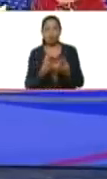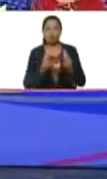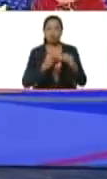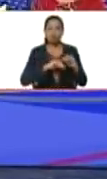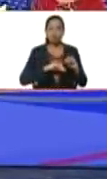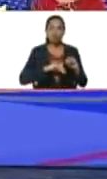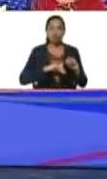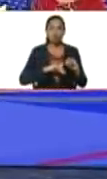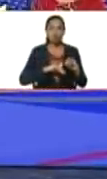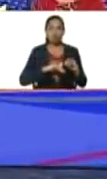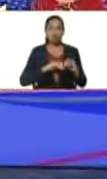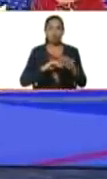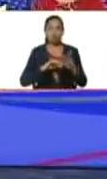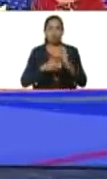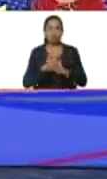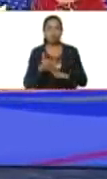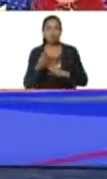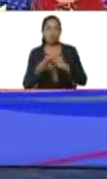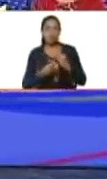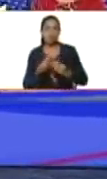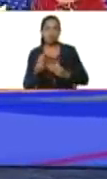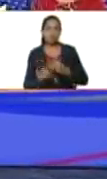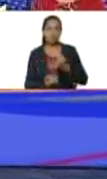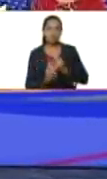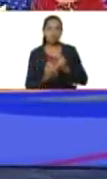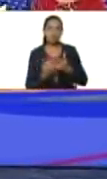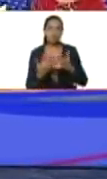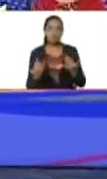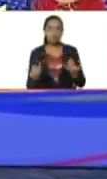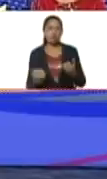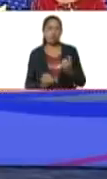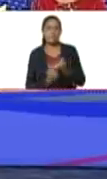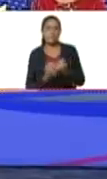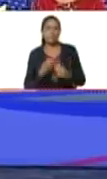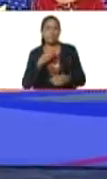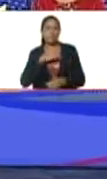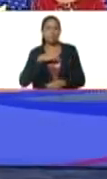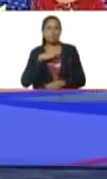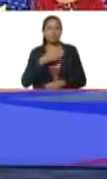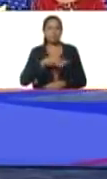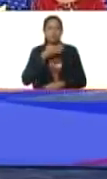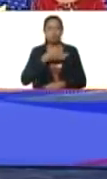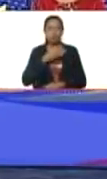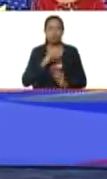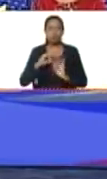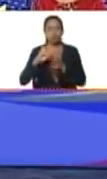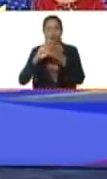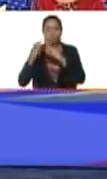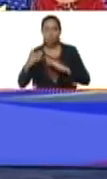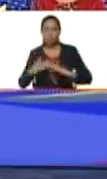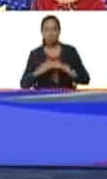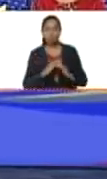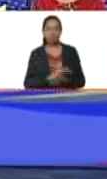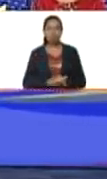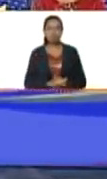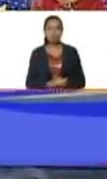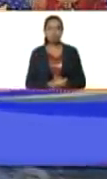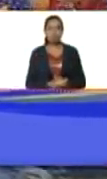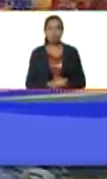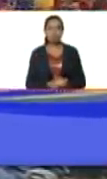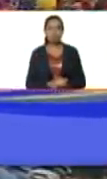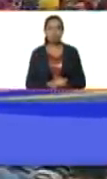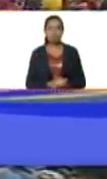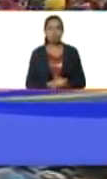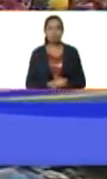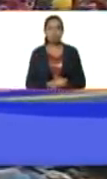adecuado para establecer ahí una base de misión socialista de esa comunidad. Y lo que hay